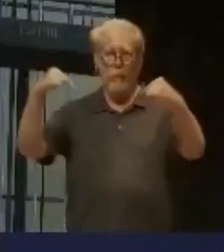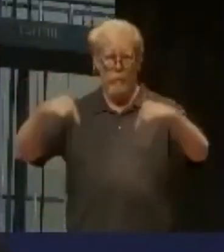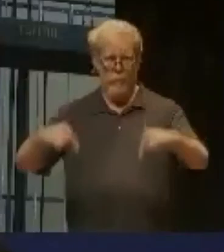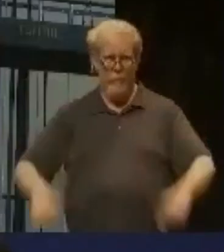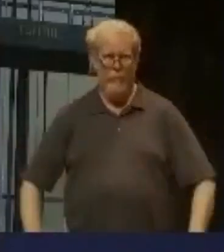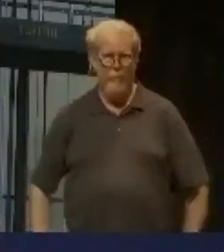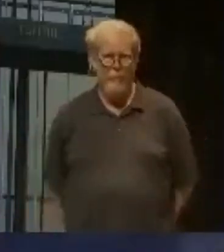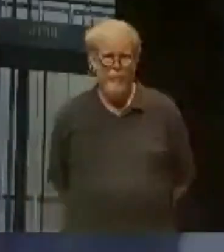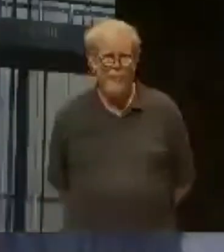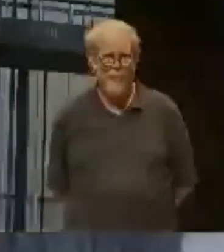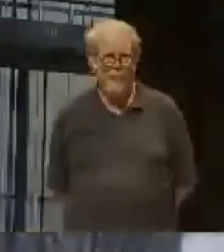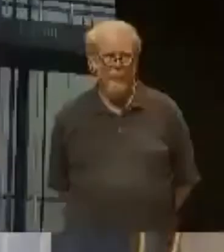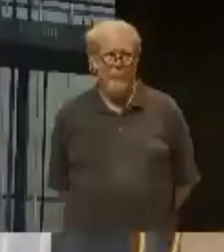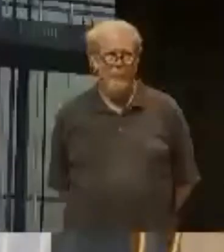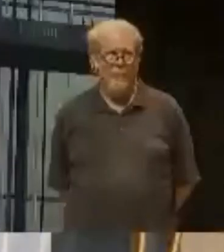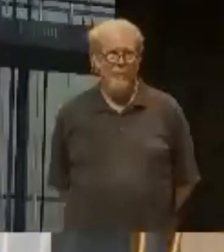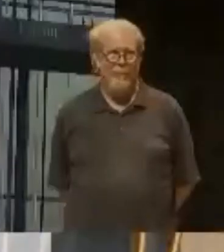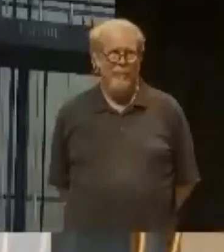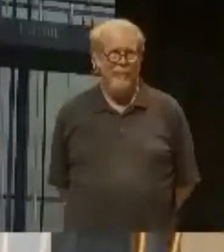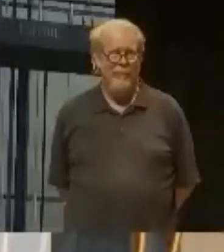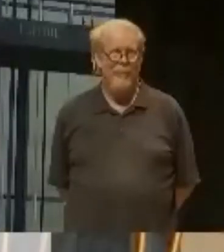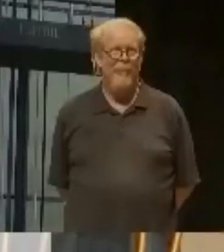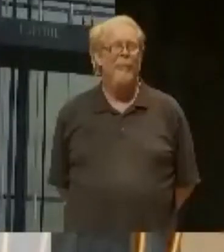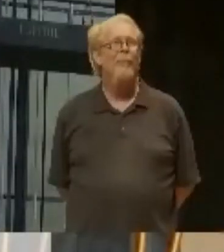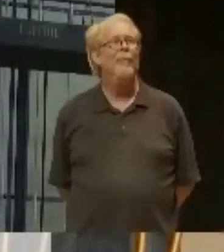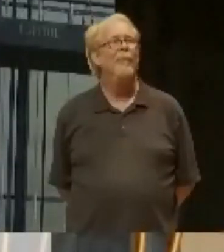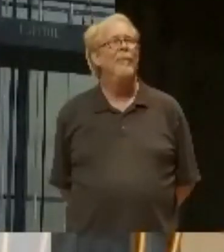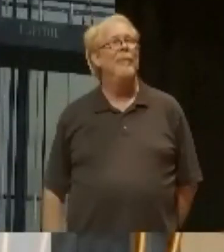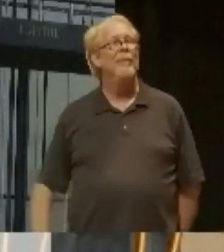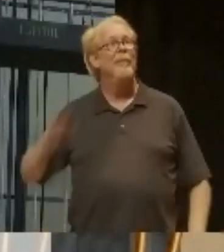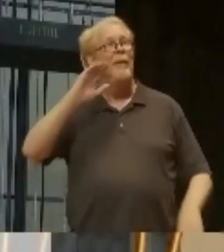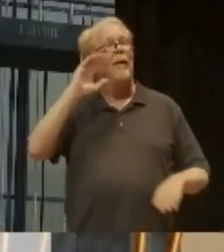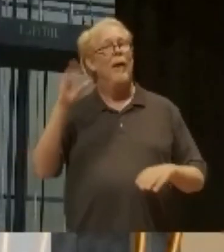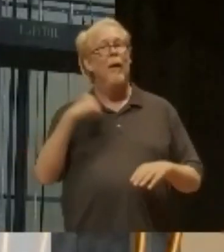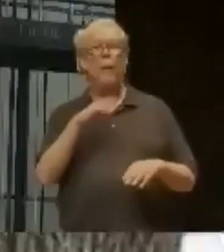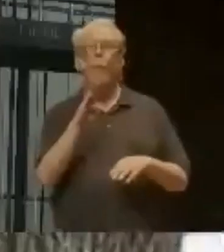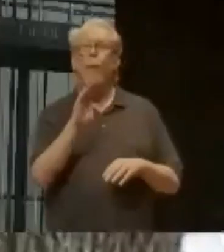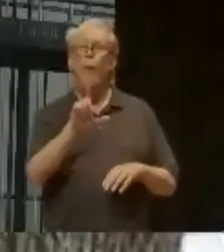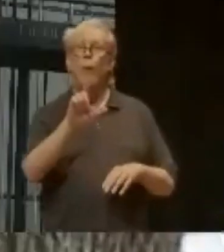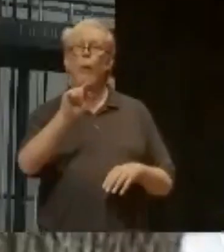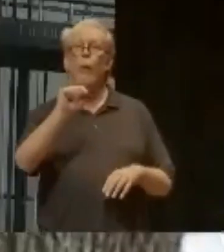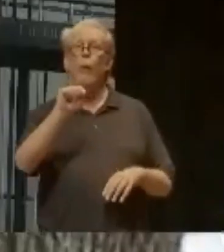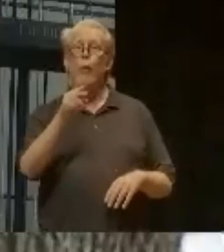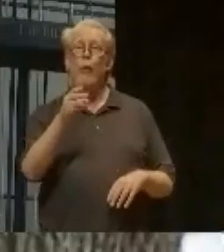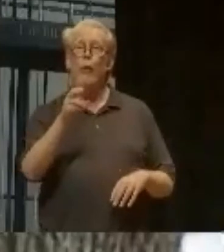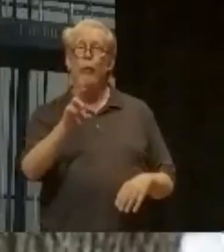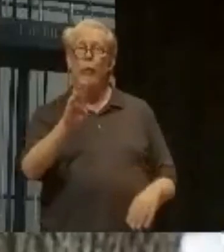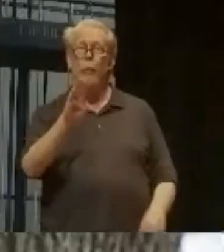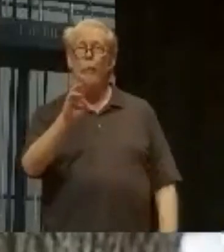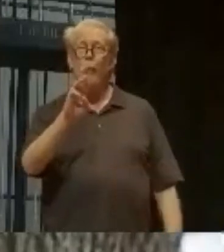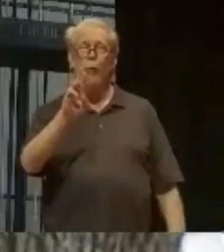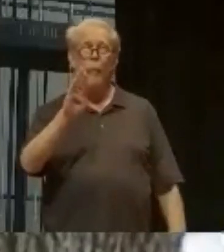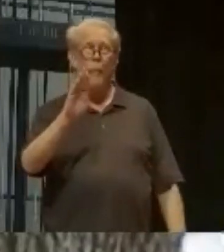edificio. Muchísimas gracias a todos por venir. Gracias y bienvenidos al Luther